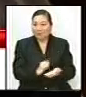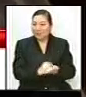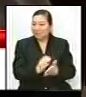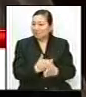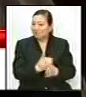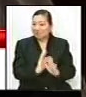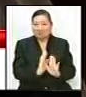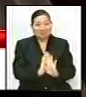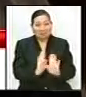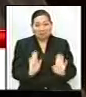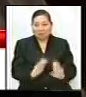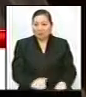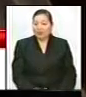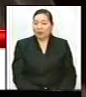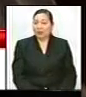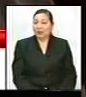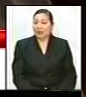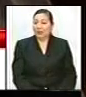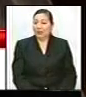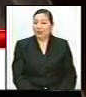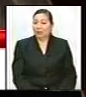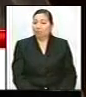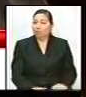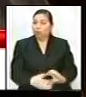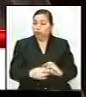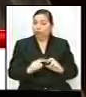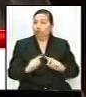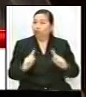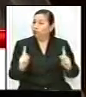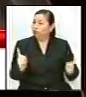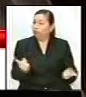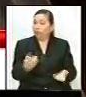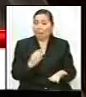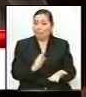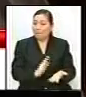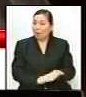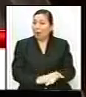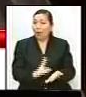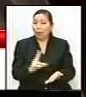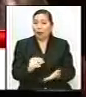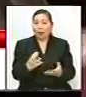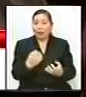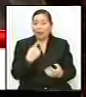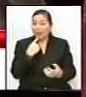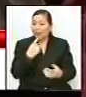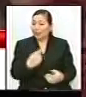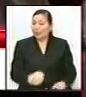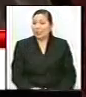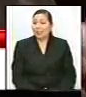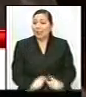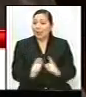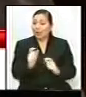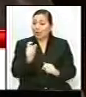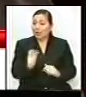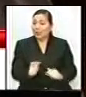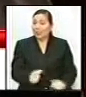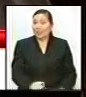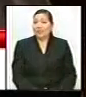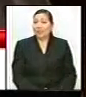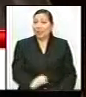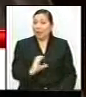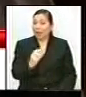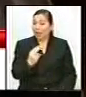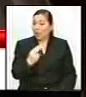comparto, y habla de una cadena irregular. No ha querido el señor congresista Acuña